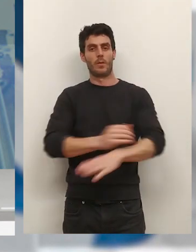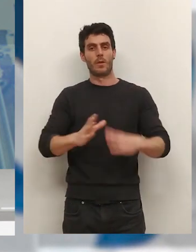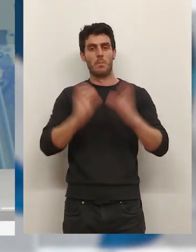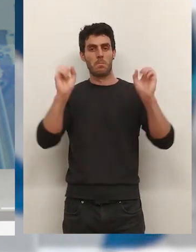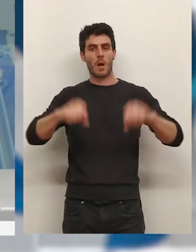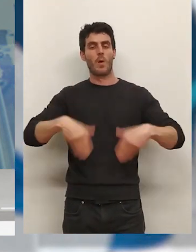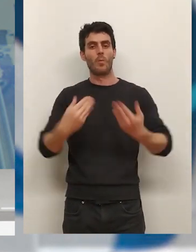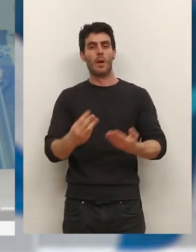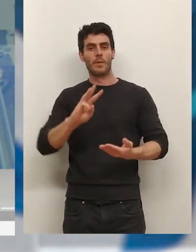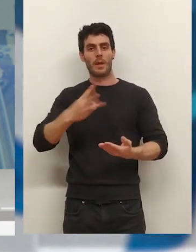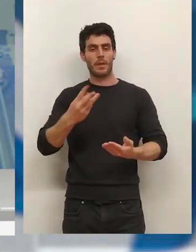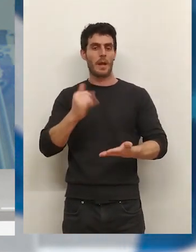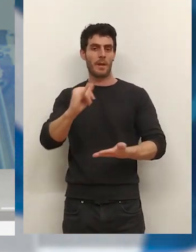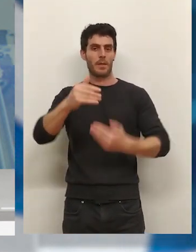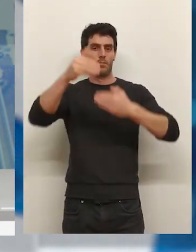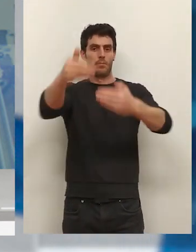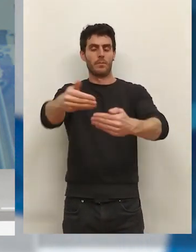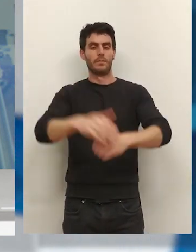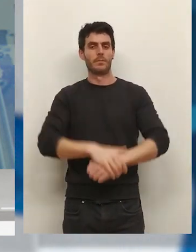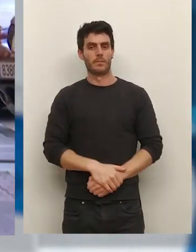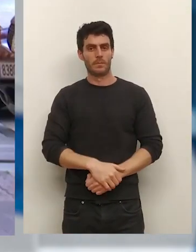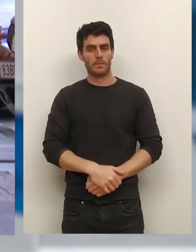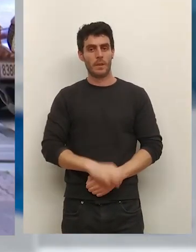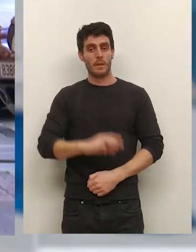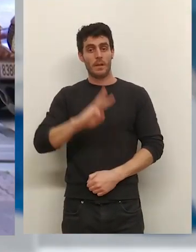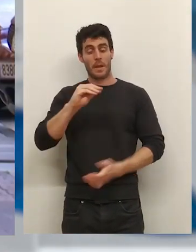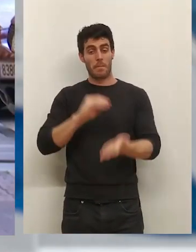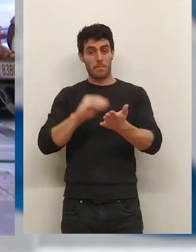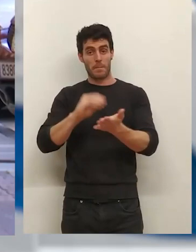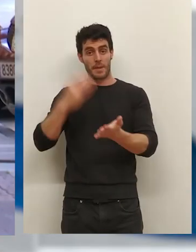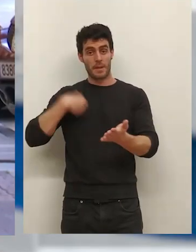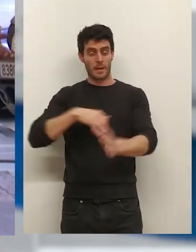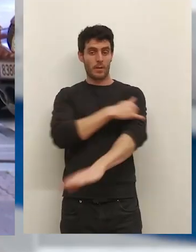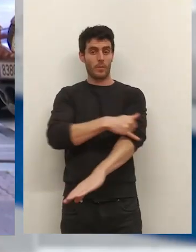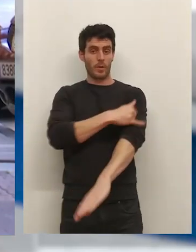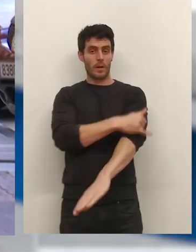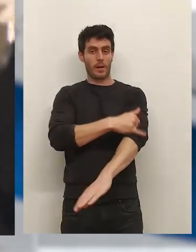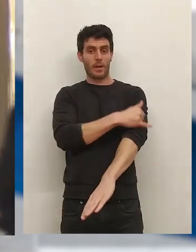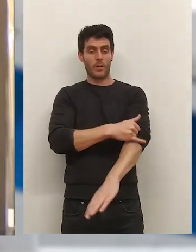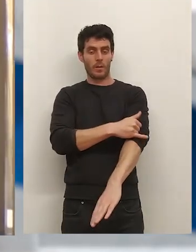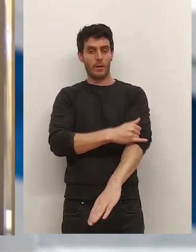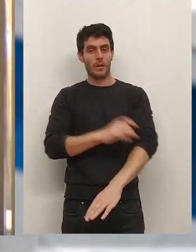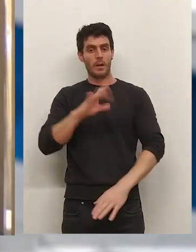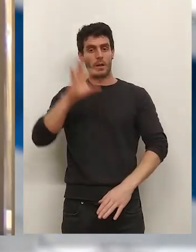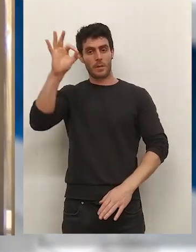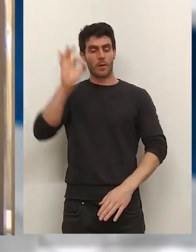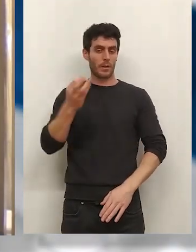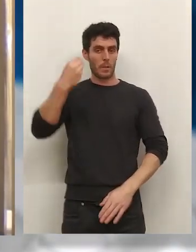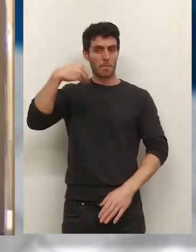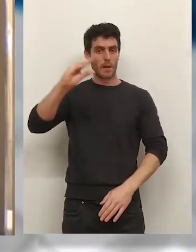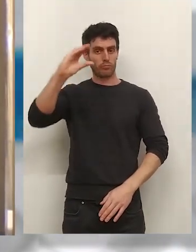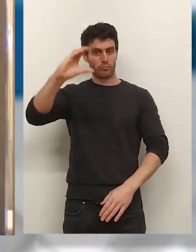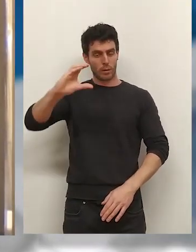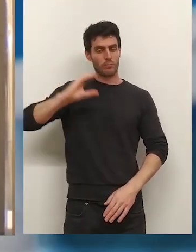ha acordado una tercera prórroga. Por tercera vez, el Gobierno riojano prorroga el incremento del